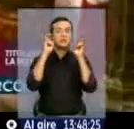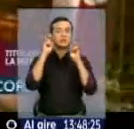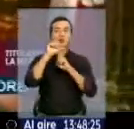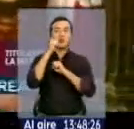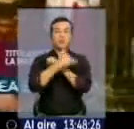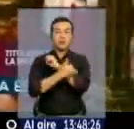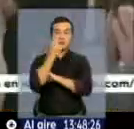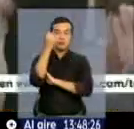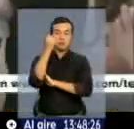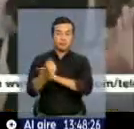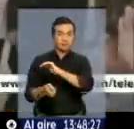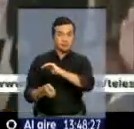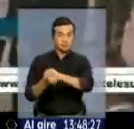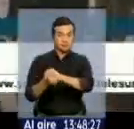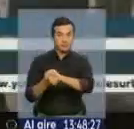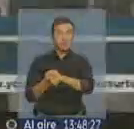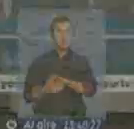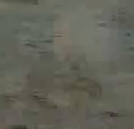paraísos fiscales.